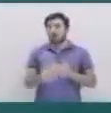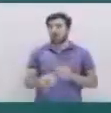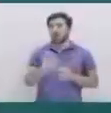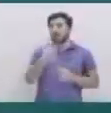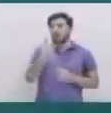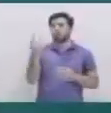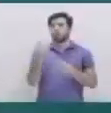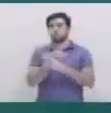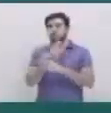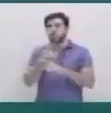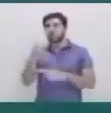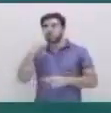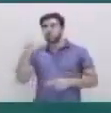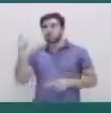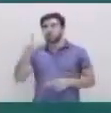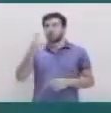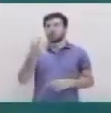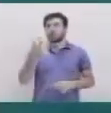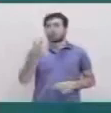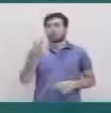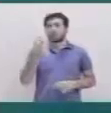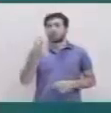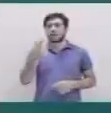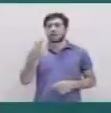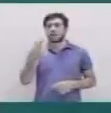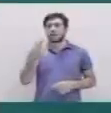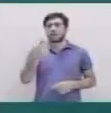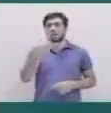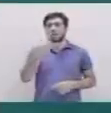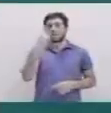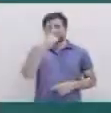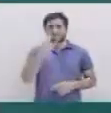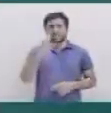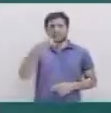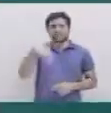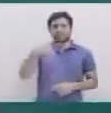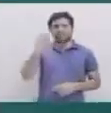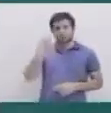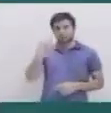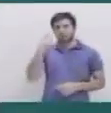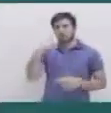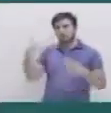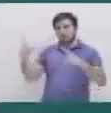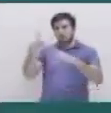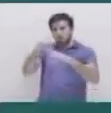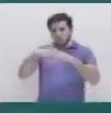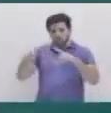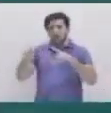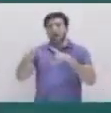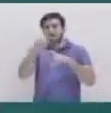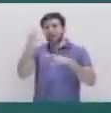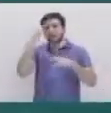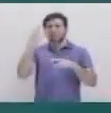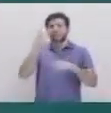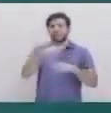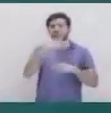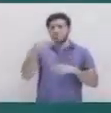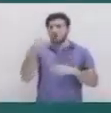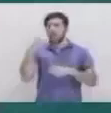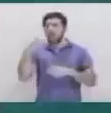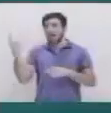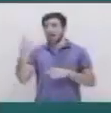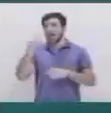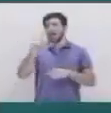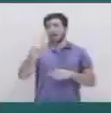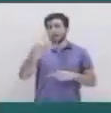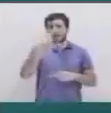grados de elevación y conociendo, recordando este proceso, tenemos que es